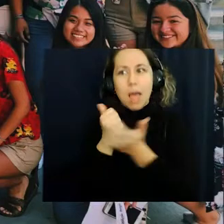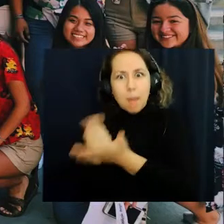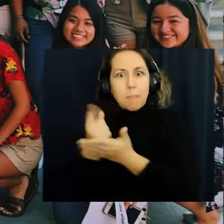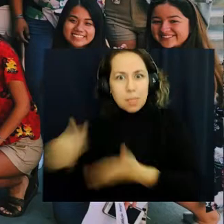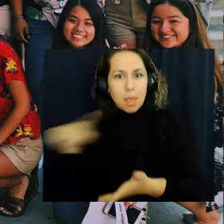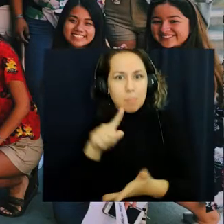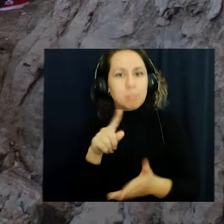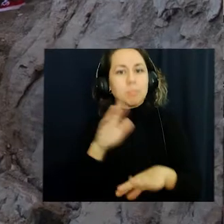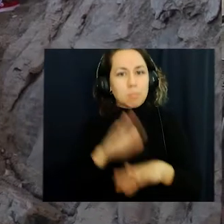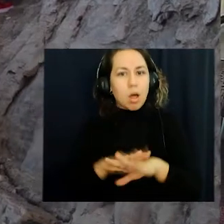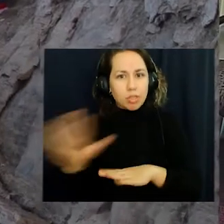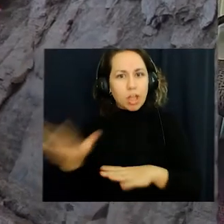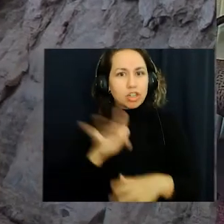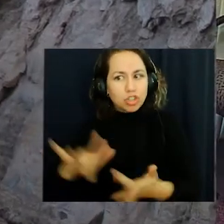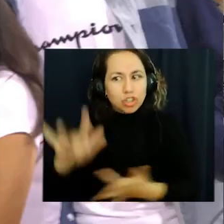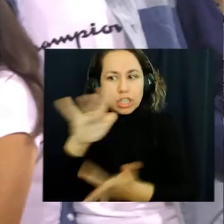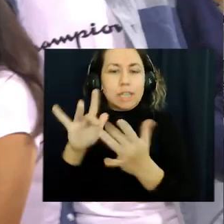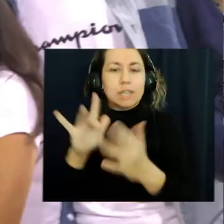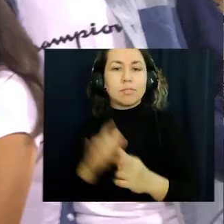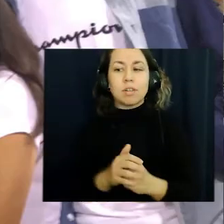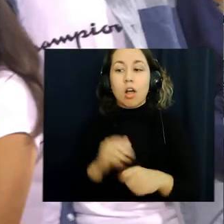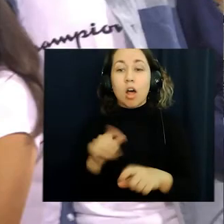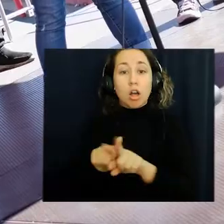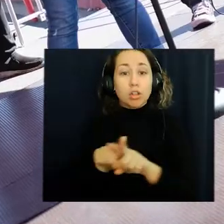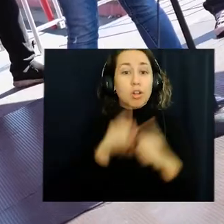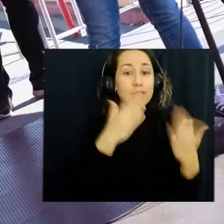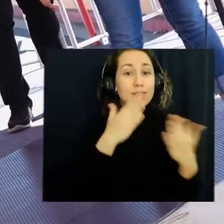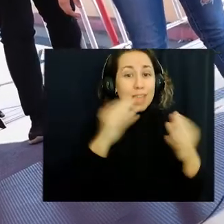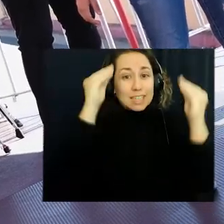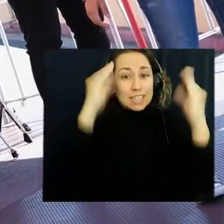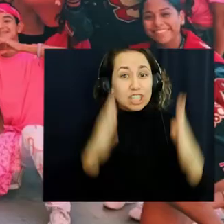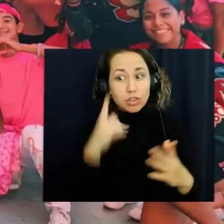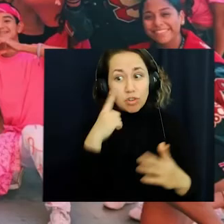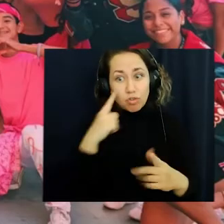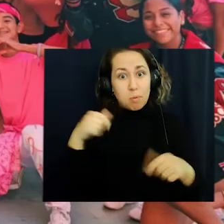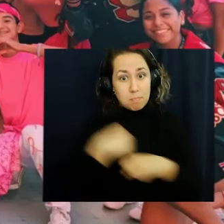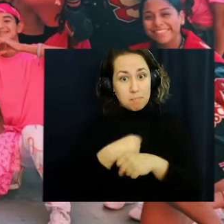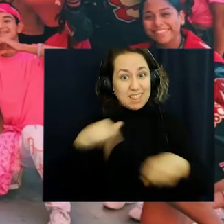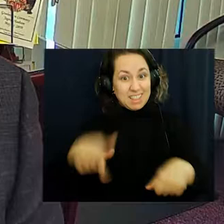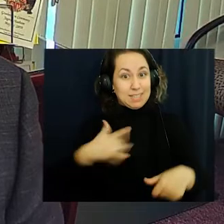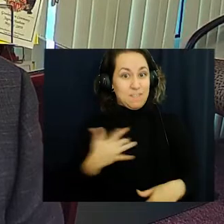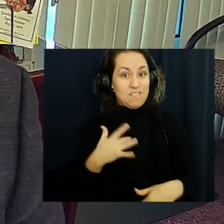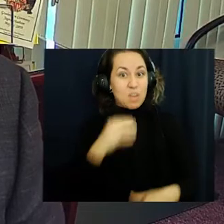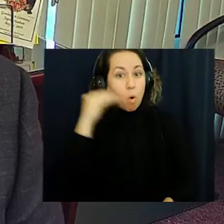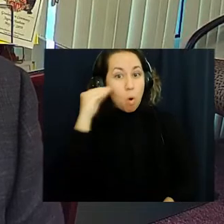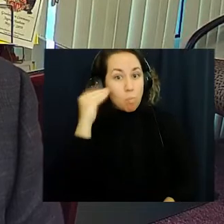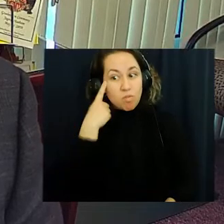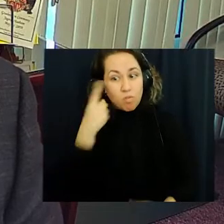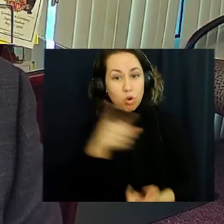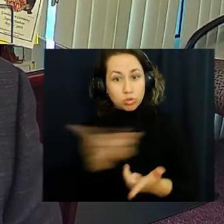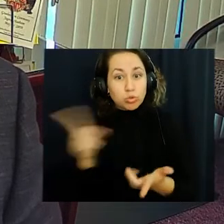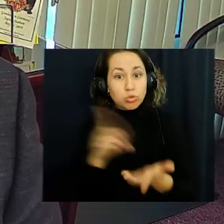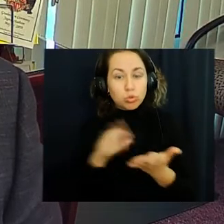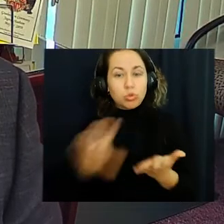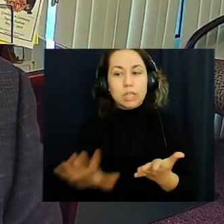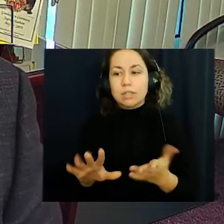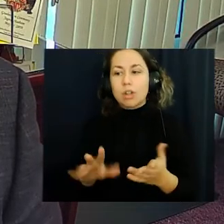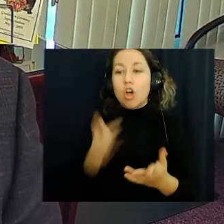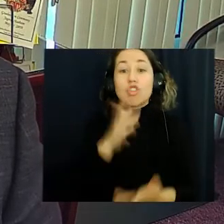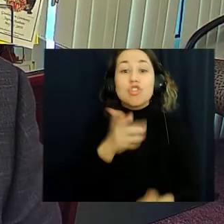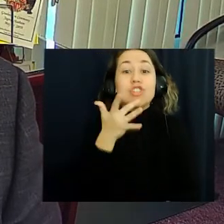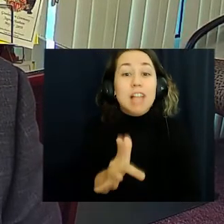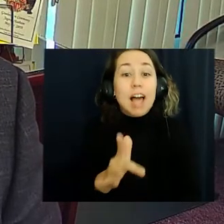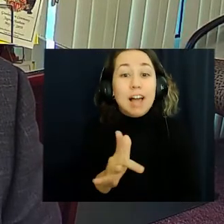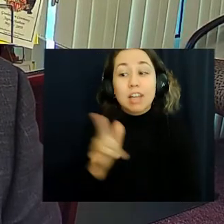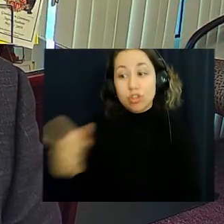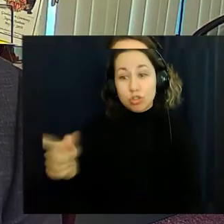de esto un maravilloso hogar fuera del hogar para cada uno de nuestros alumnos. Les deseo lo mejor y quisiera conocer sus